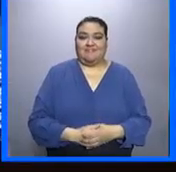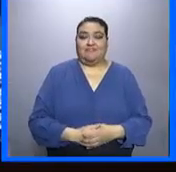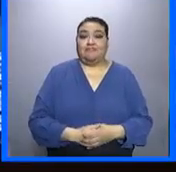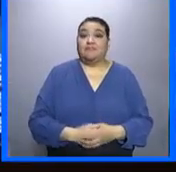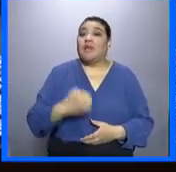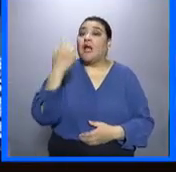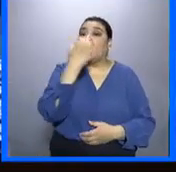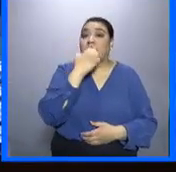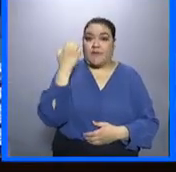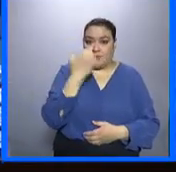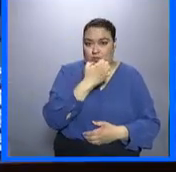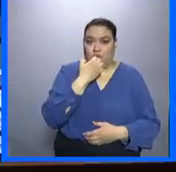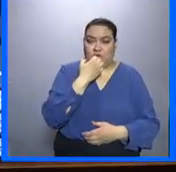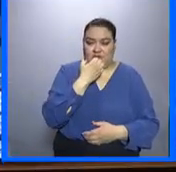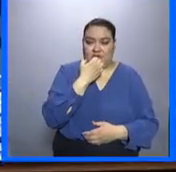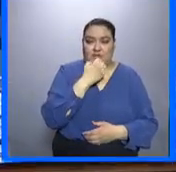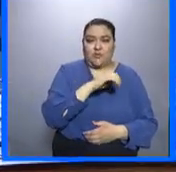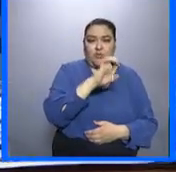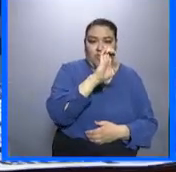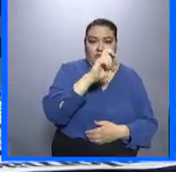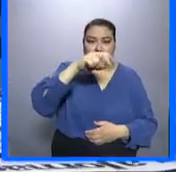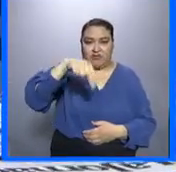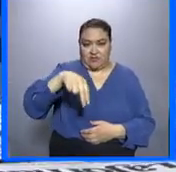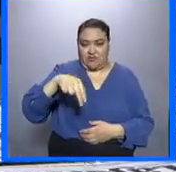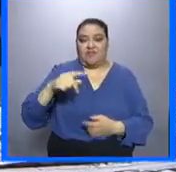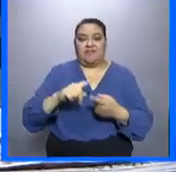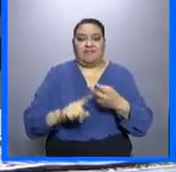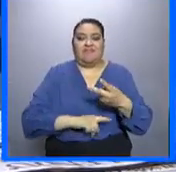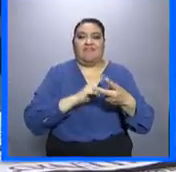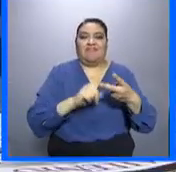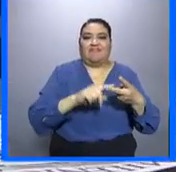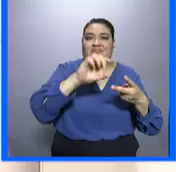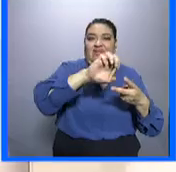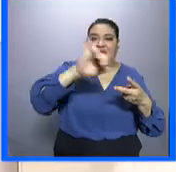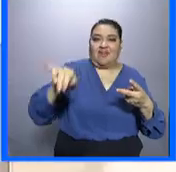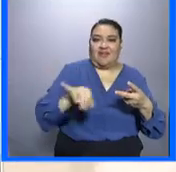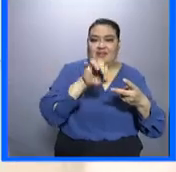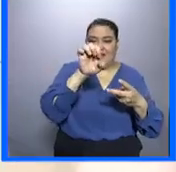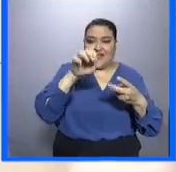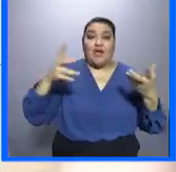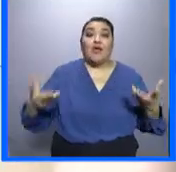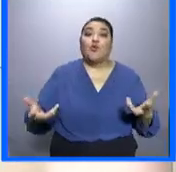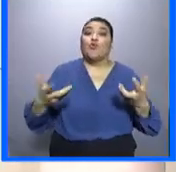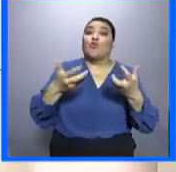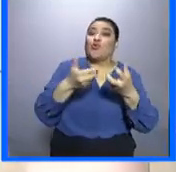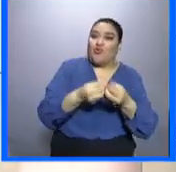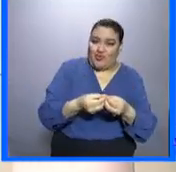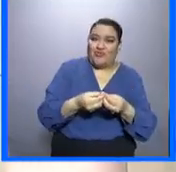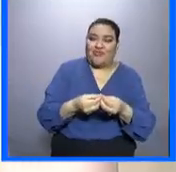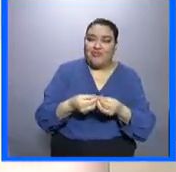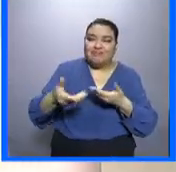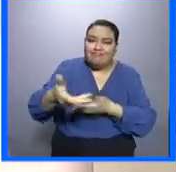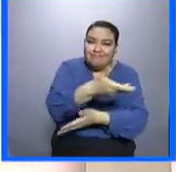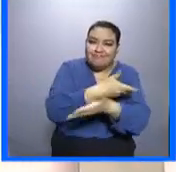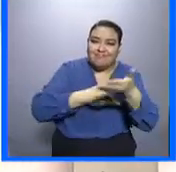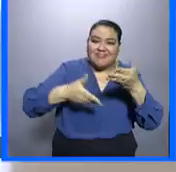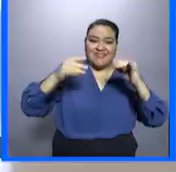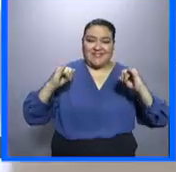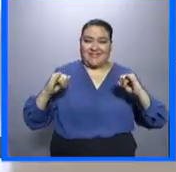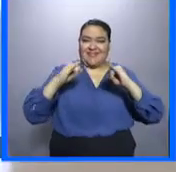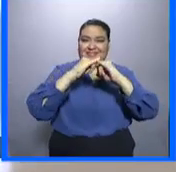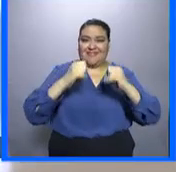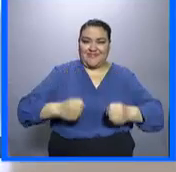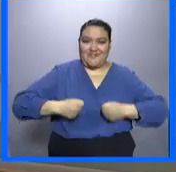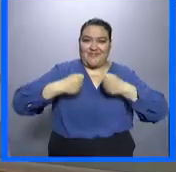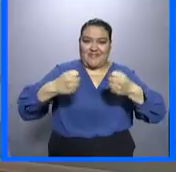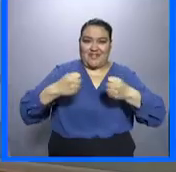La Escuela Nacional de Formación Judicial y la Escuela Judicial Electoral unen esfuerzos en un ejercicio de colaboración institucional